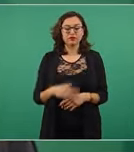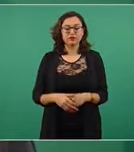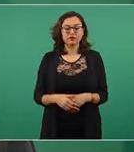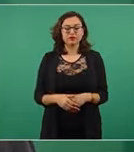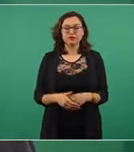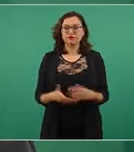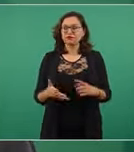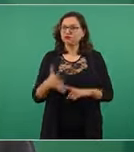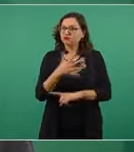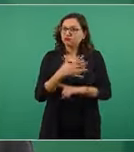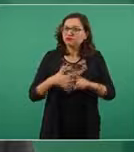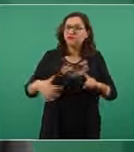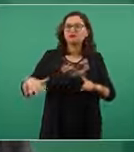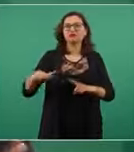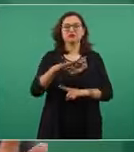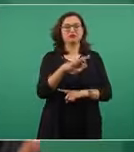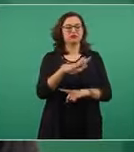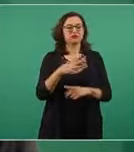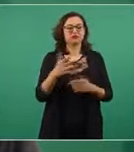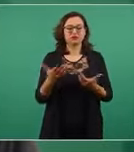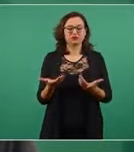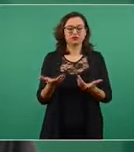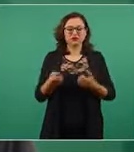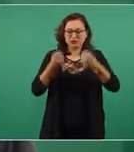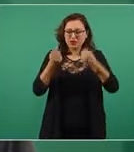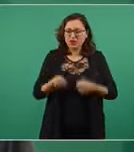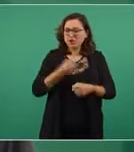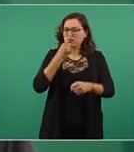Por seguridad, por todo,